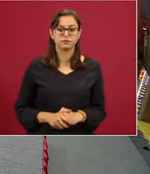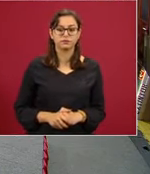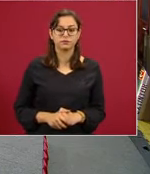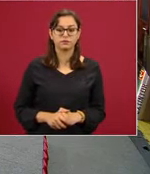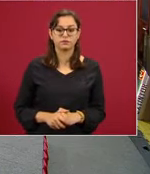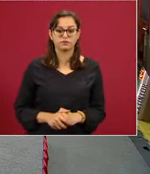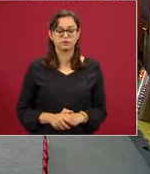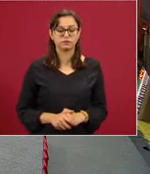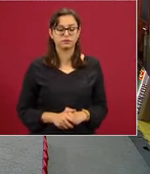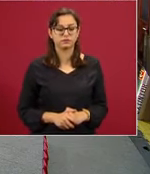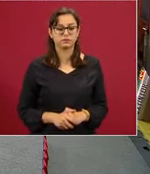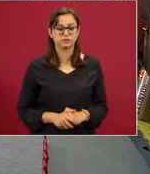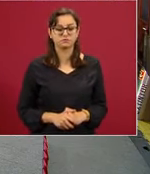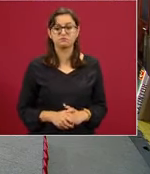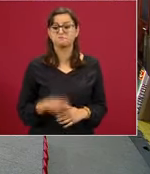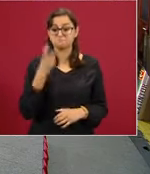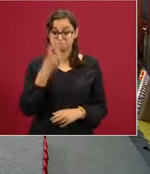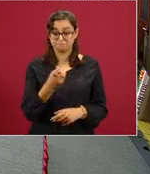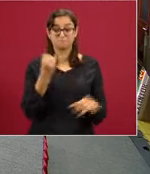Gracias.